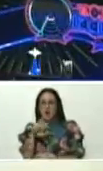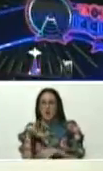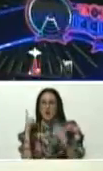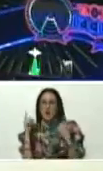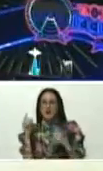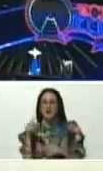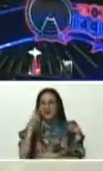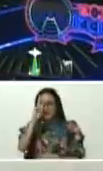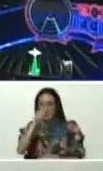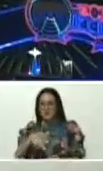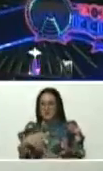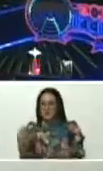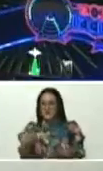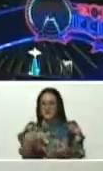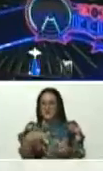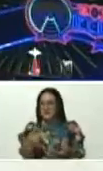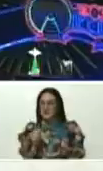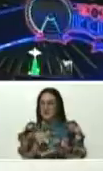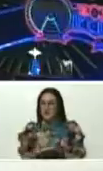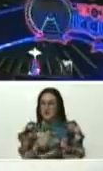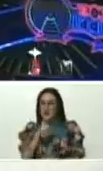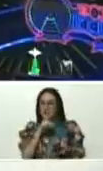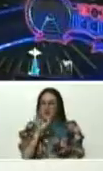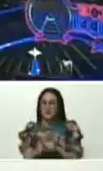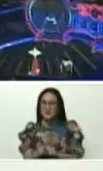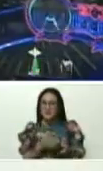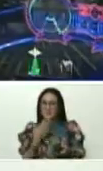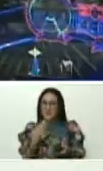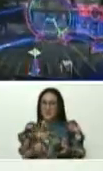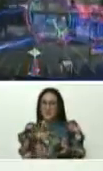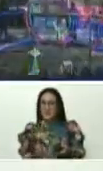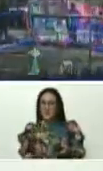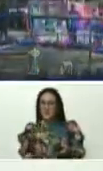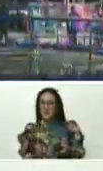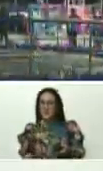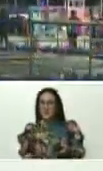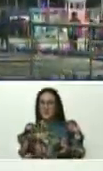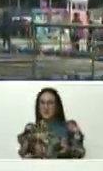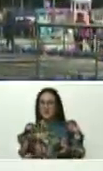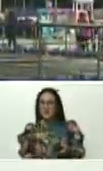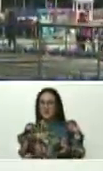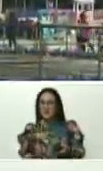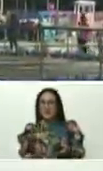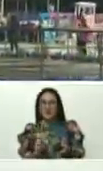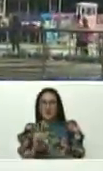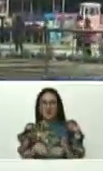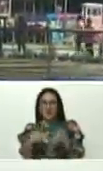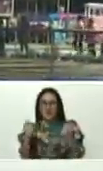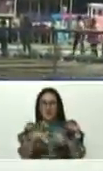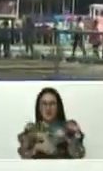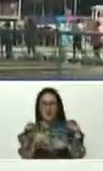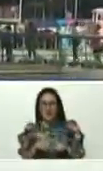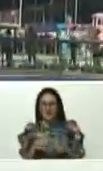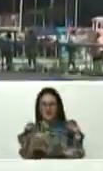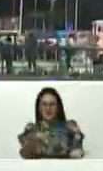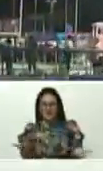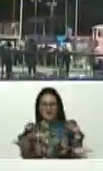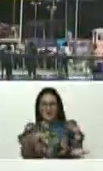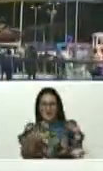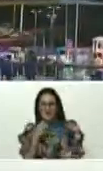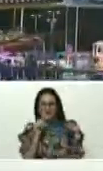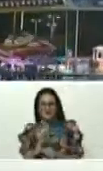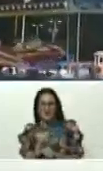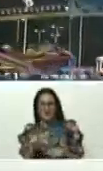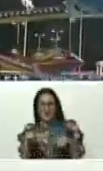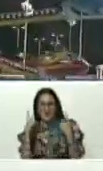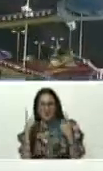¿verdad? Si no vas a ayudar, cállate. No estorbes, ¿verdad? ¿Cómo vas a hablar mal